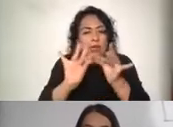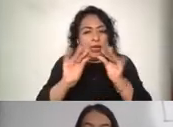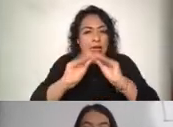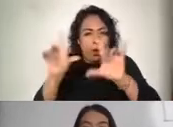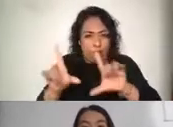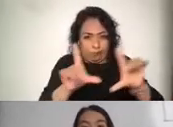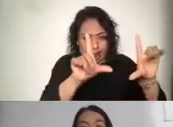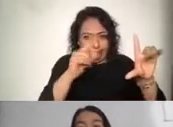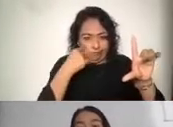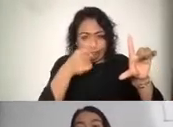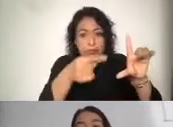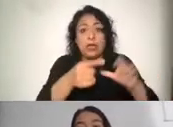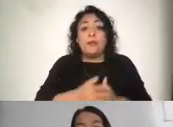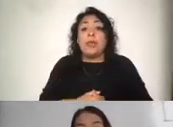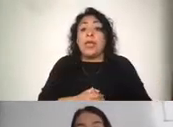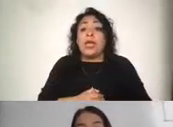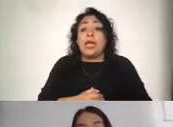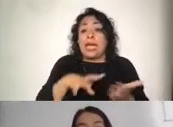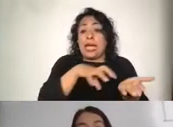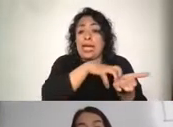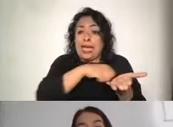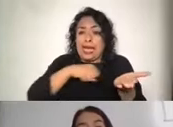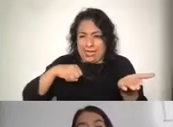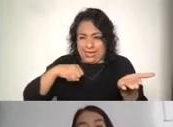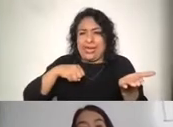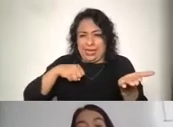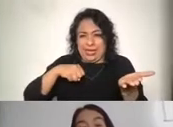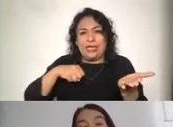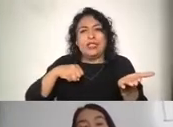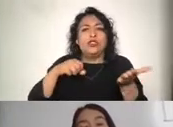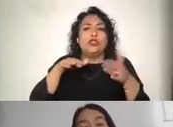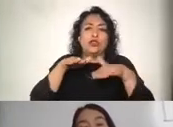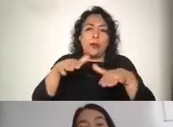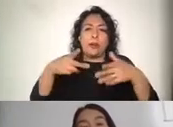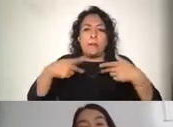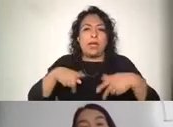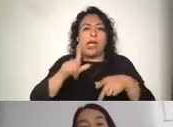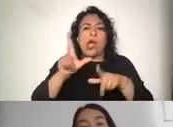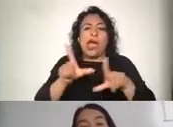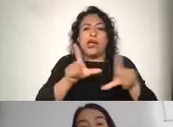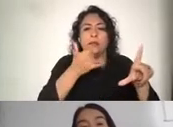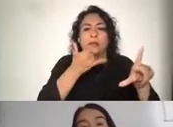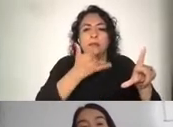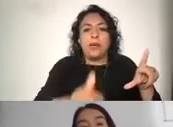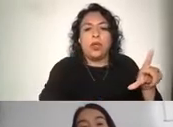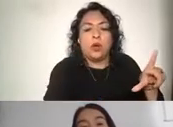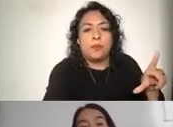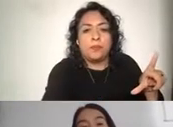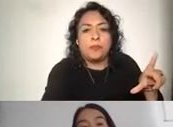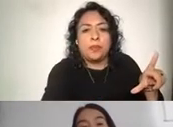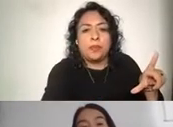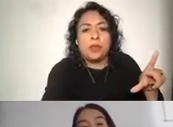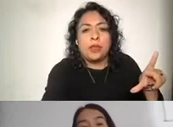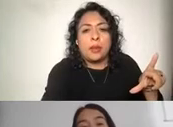lámina, la deducción que tenemos de cuestiones personales, no, la anterior, por favor, todavía las personas